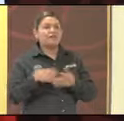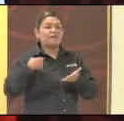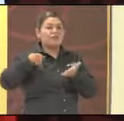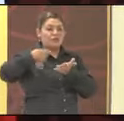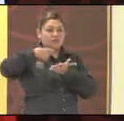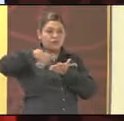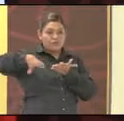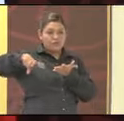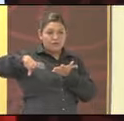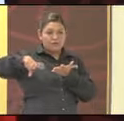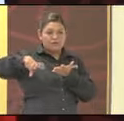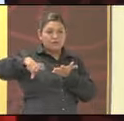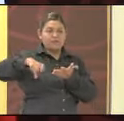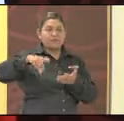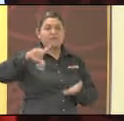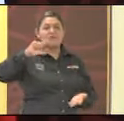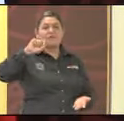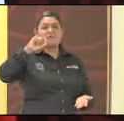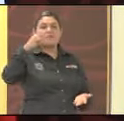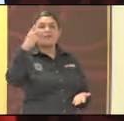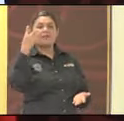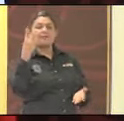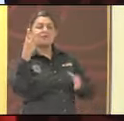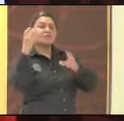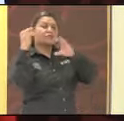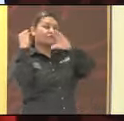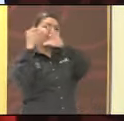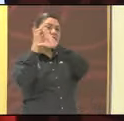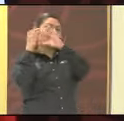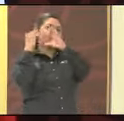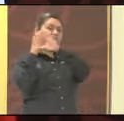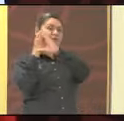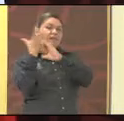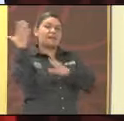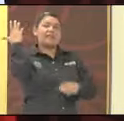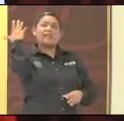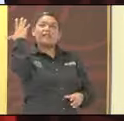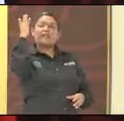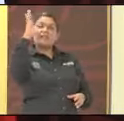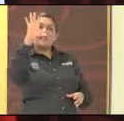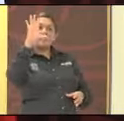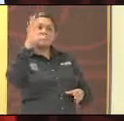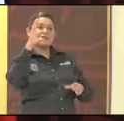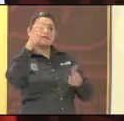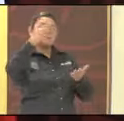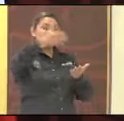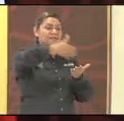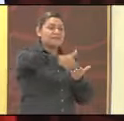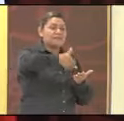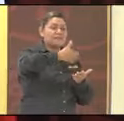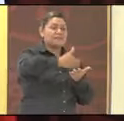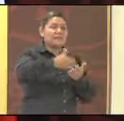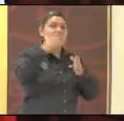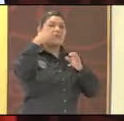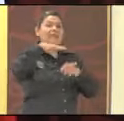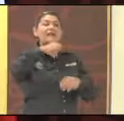compramos 22 camiones, 10 recolectores para la basura, 10